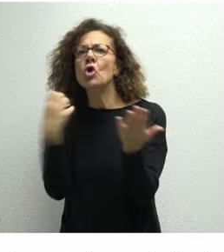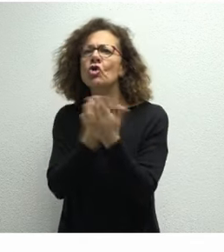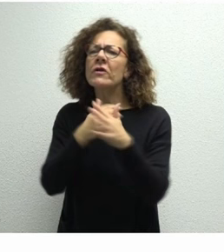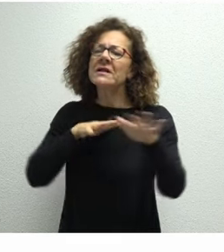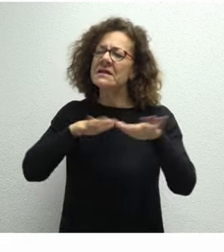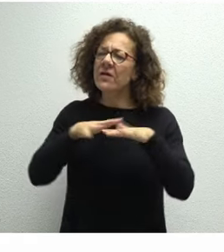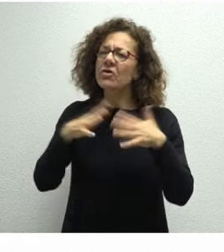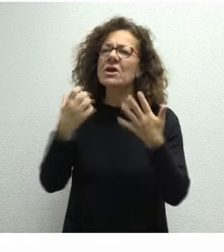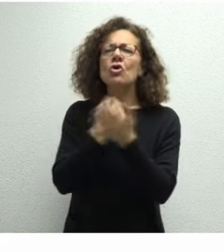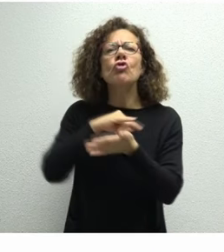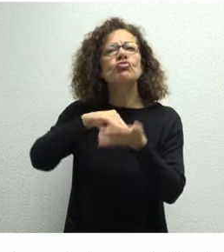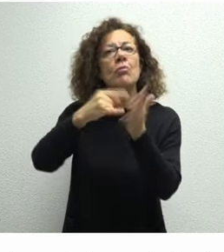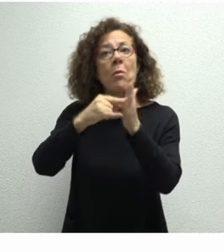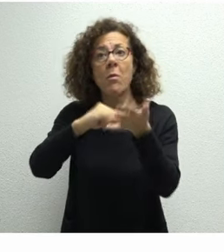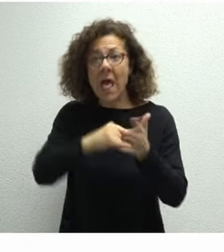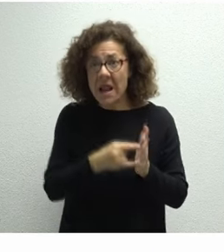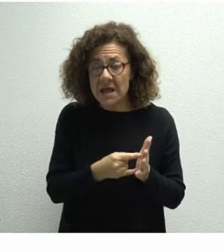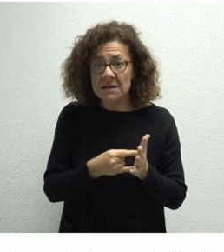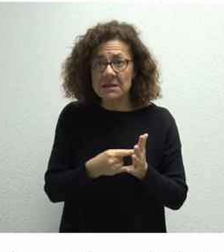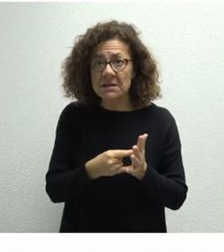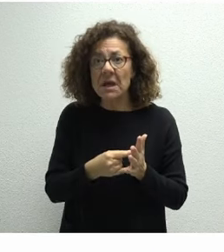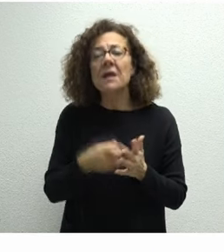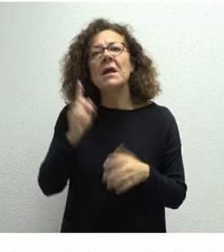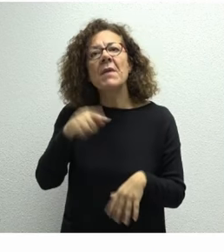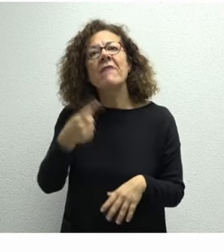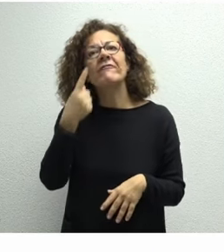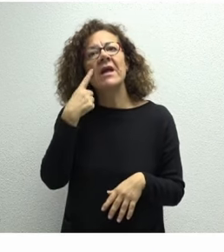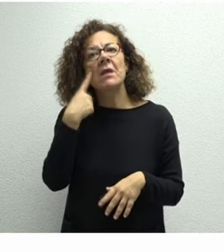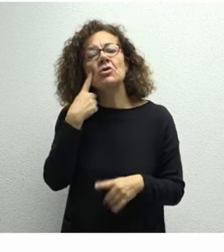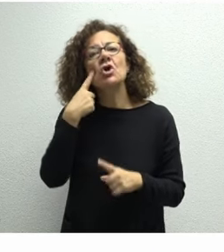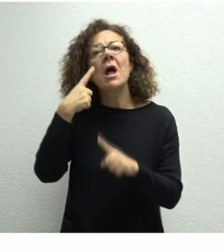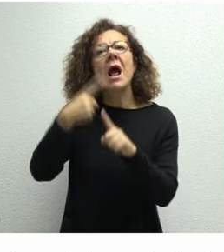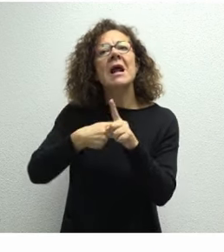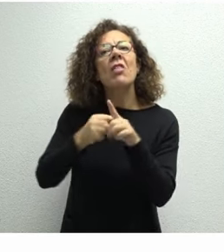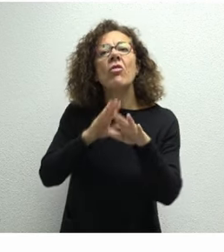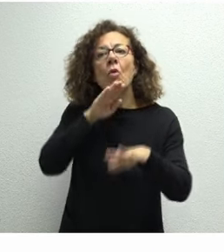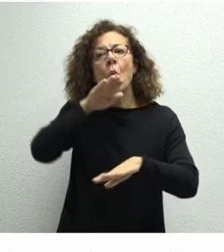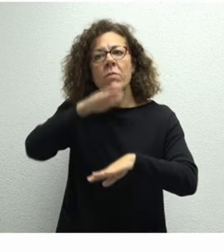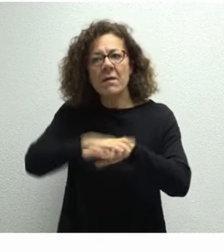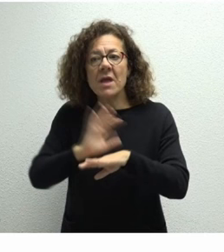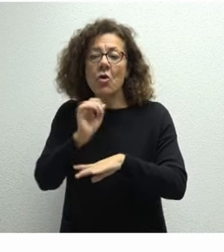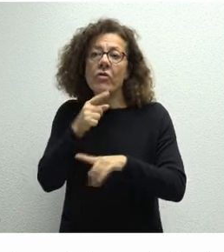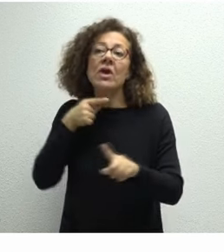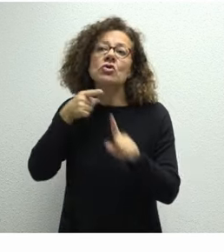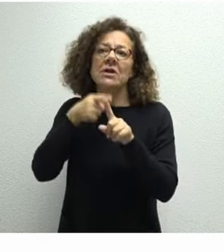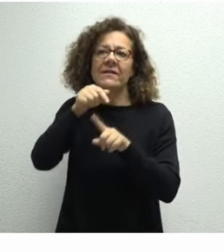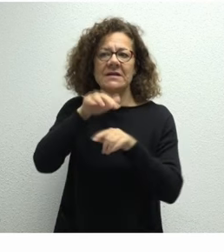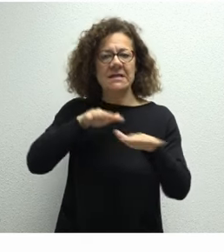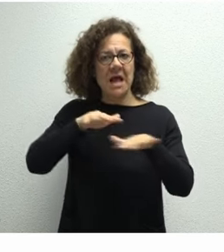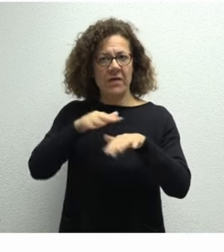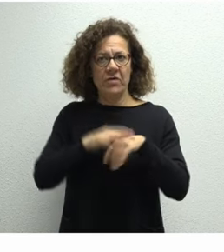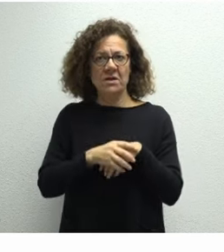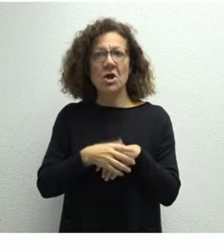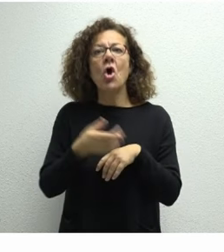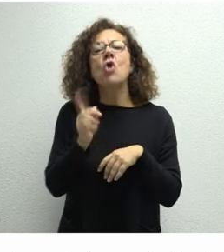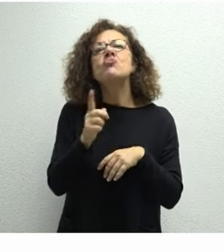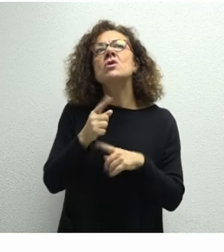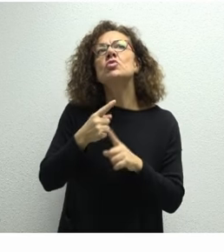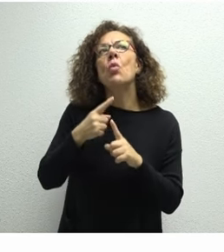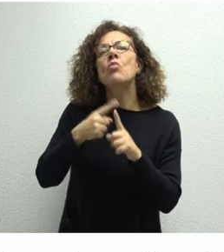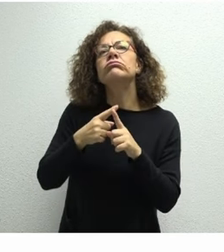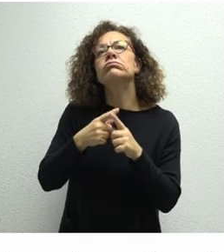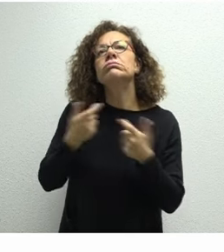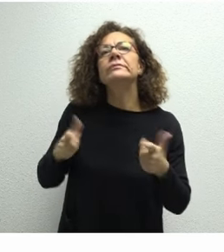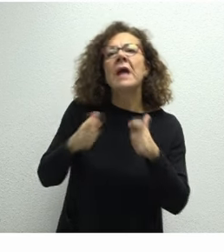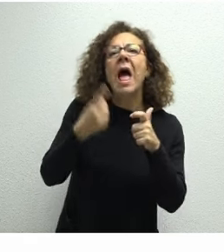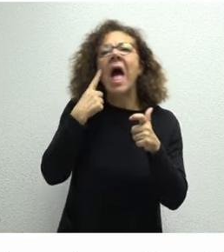de todos los planes y veremos el grado de cumplimiento de implementación de esas acciones no es un ranking de